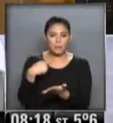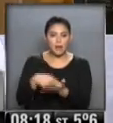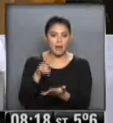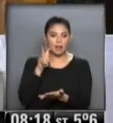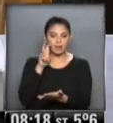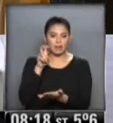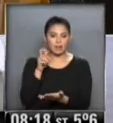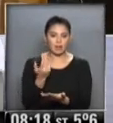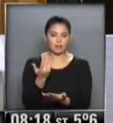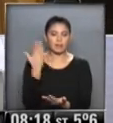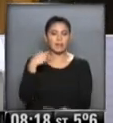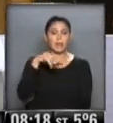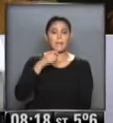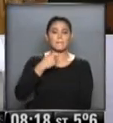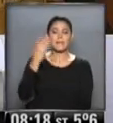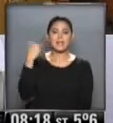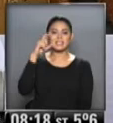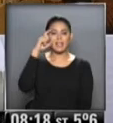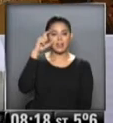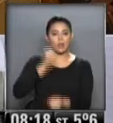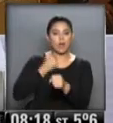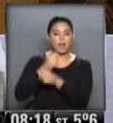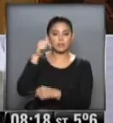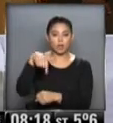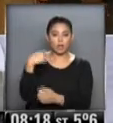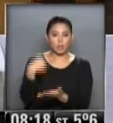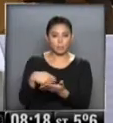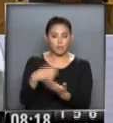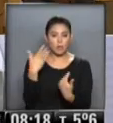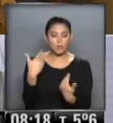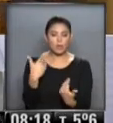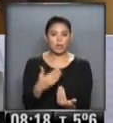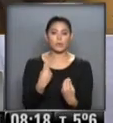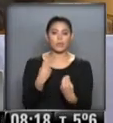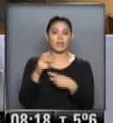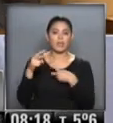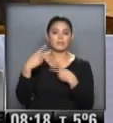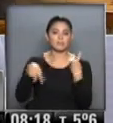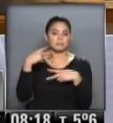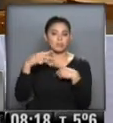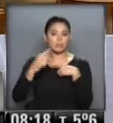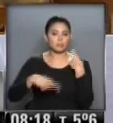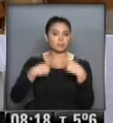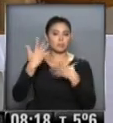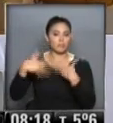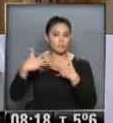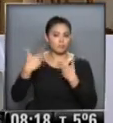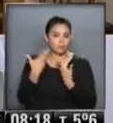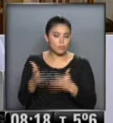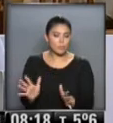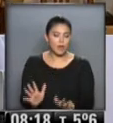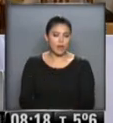pagar el alquiler adeudado desde el mes de enero hasta la fecha, porque el negocio funciona y funciona bien, porque están